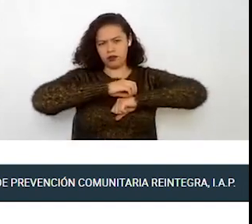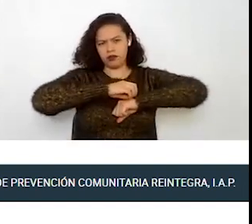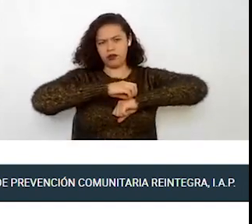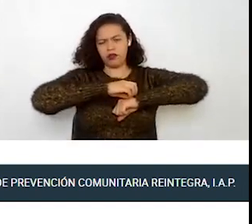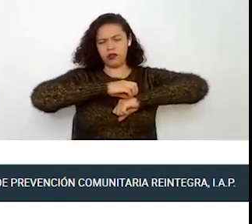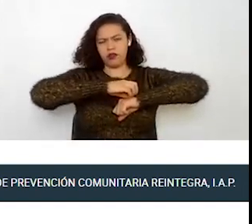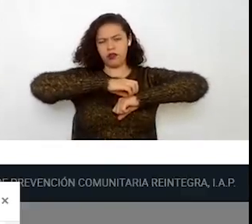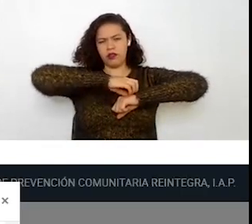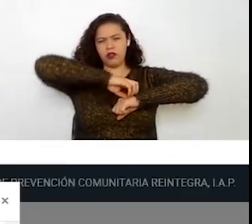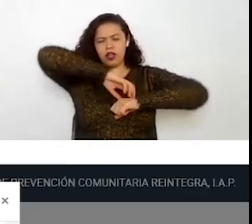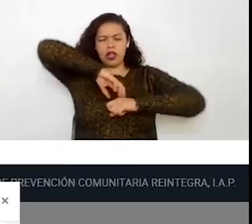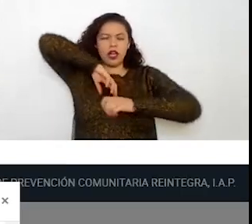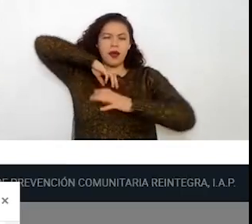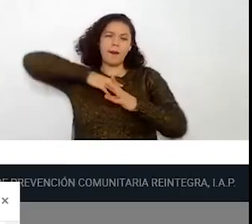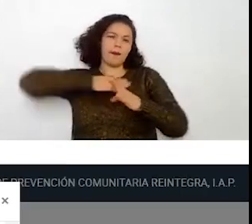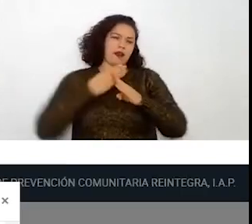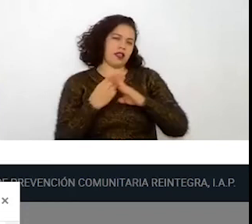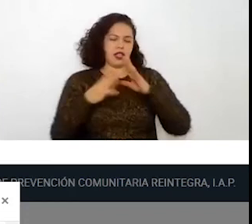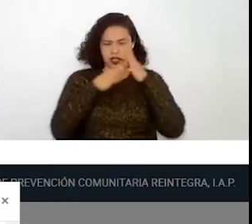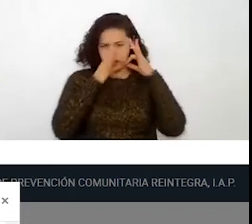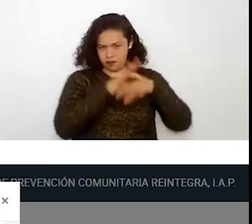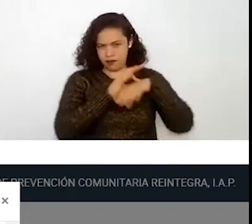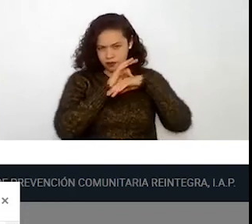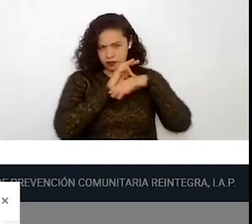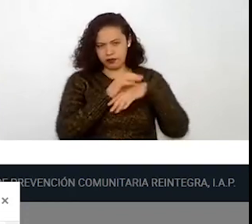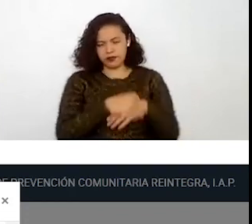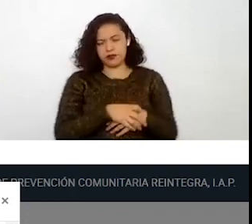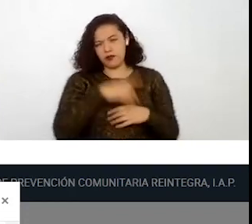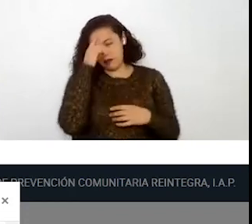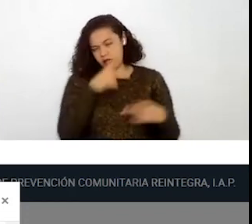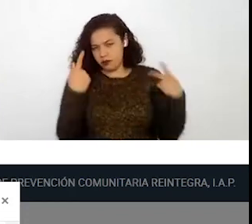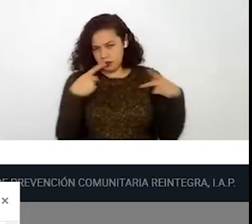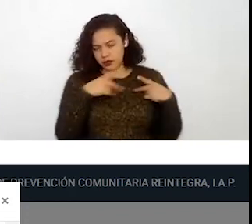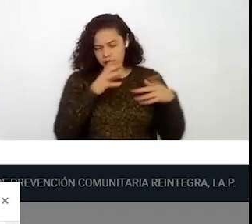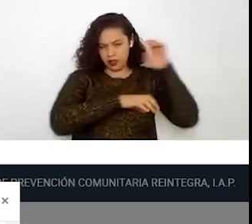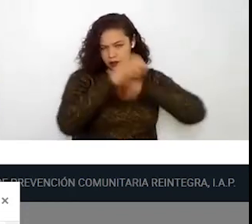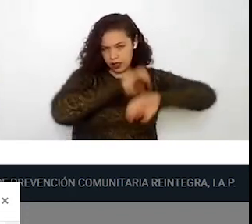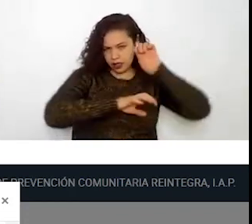en especie en especie de persona moral